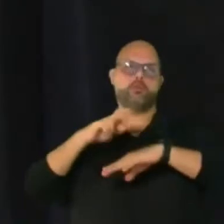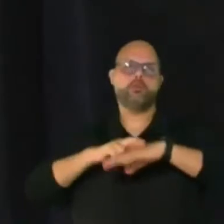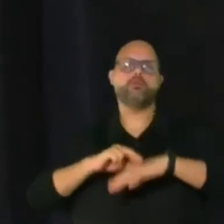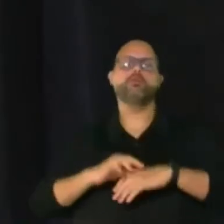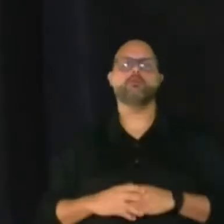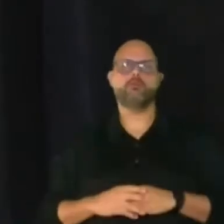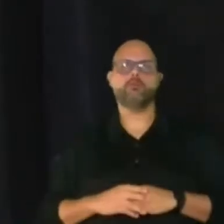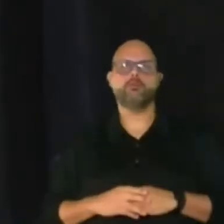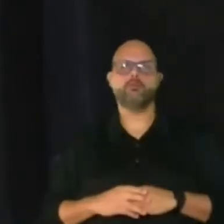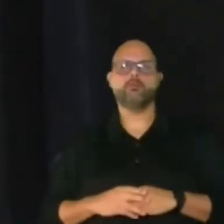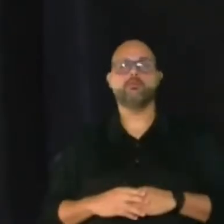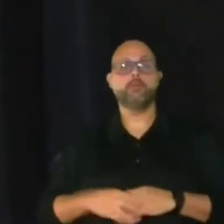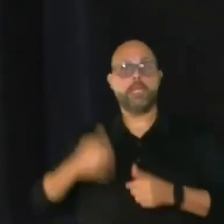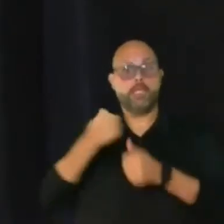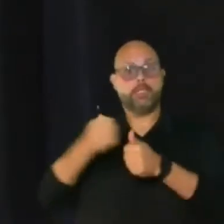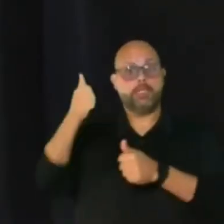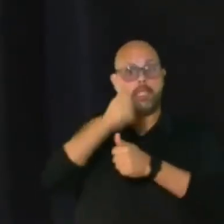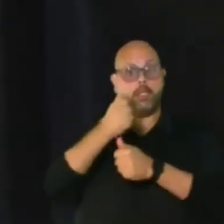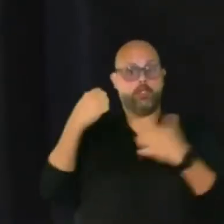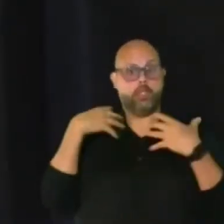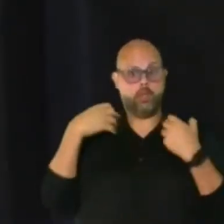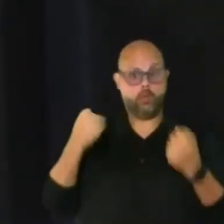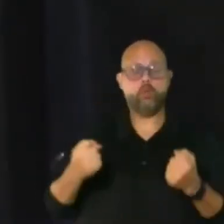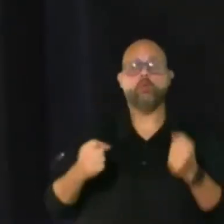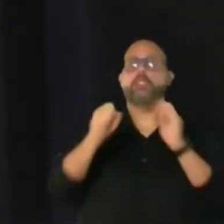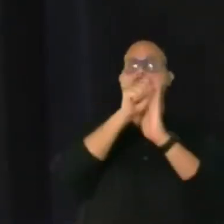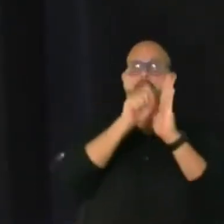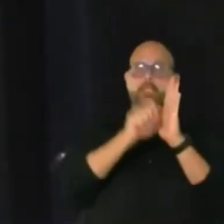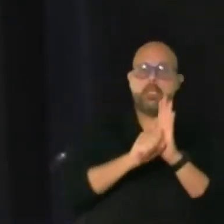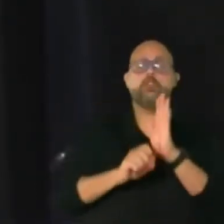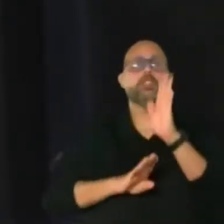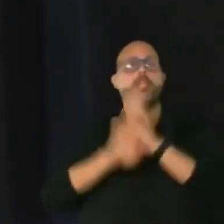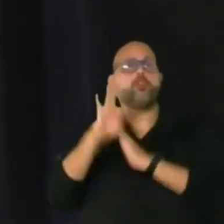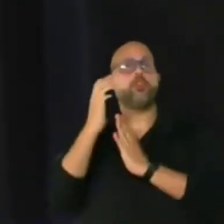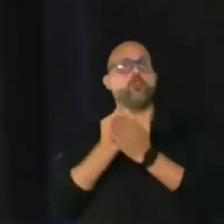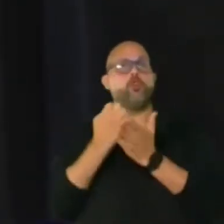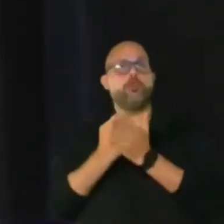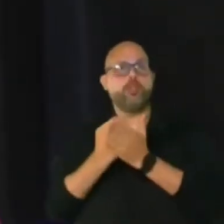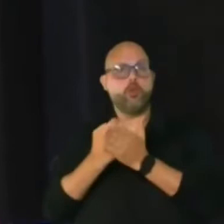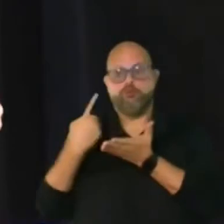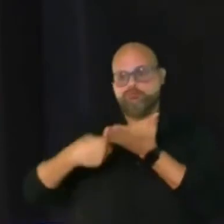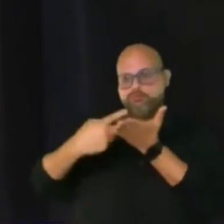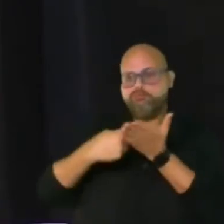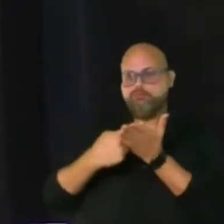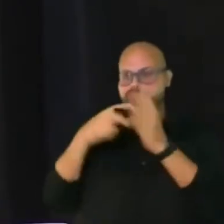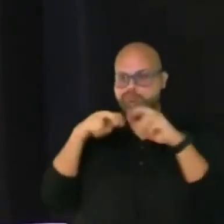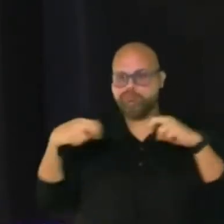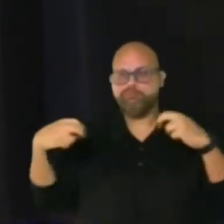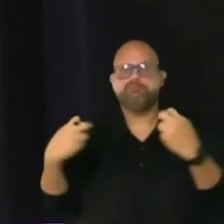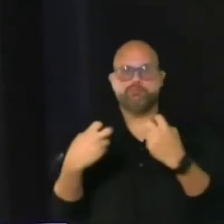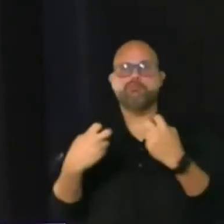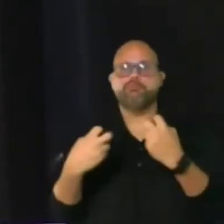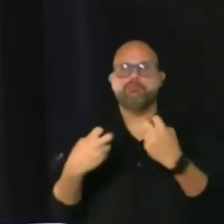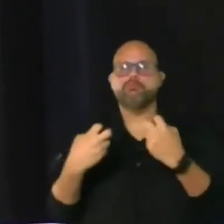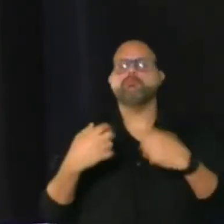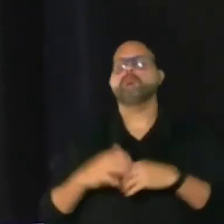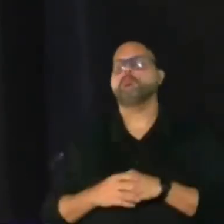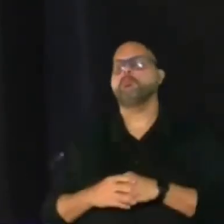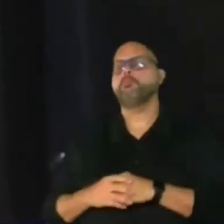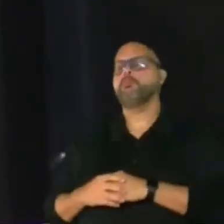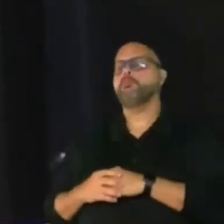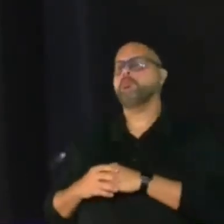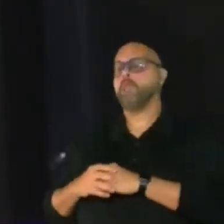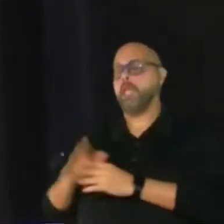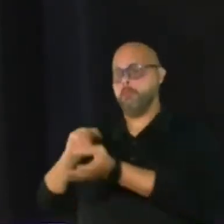de Salud, los secretarios de Estado y Desarrollo Económico, así como los integrantes del Task Force Médico, el Económico, además